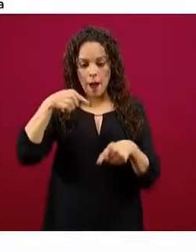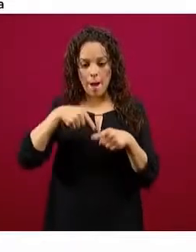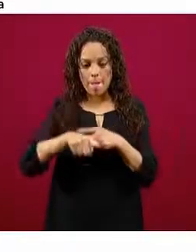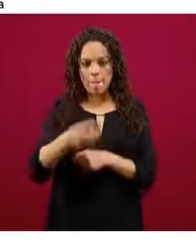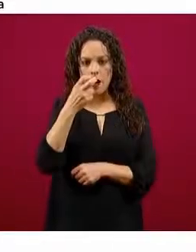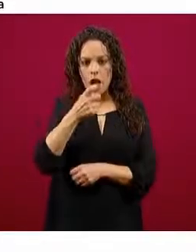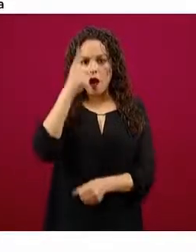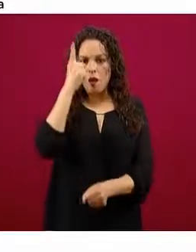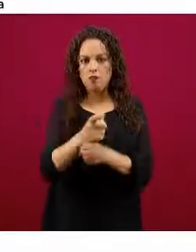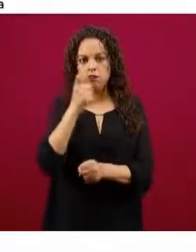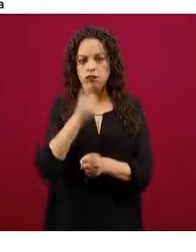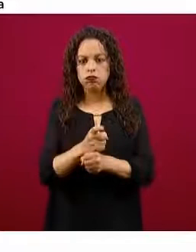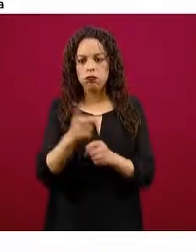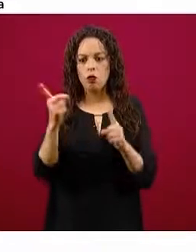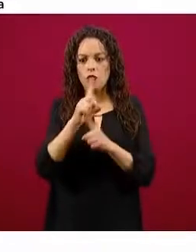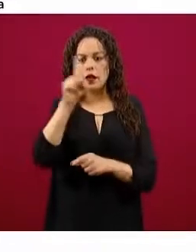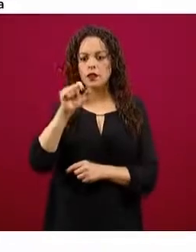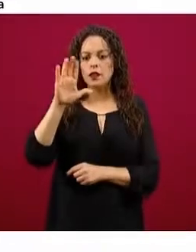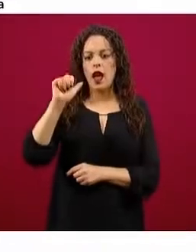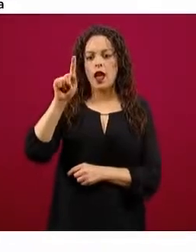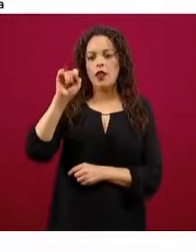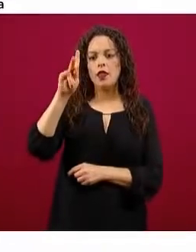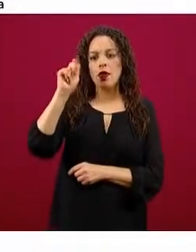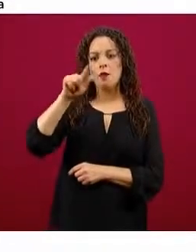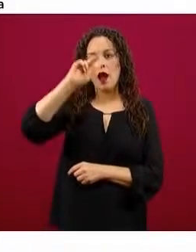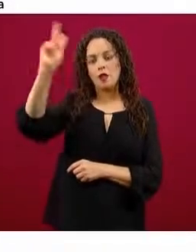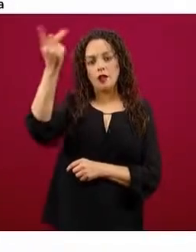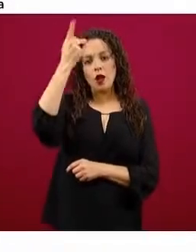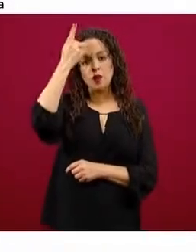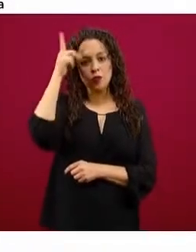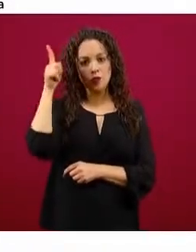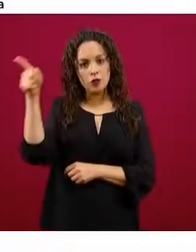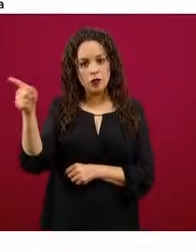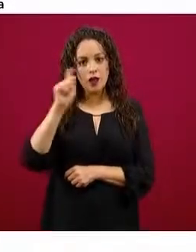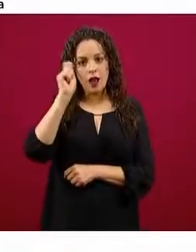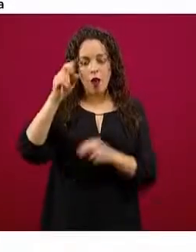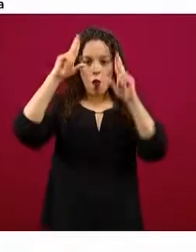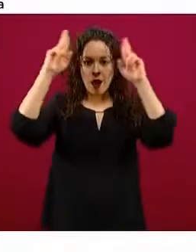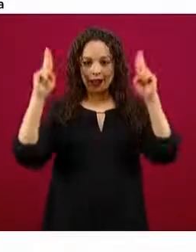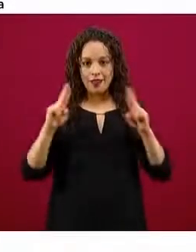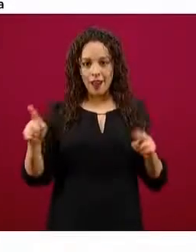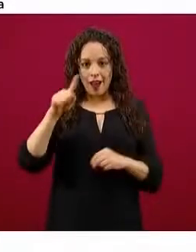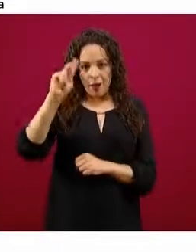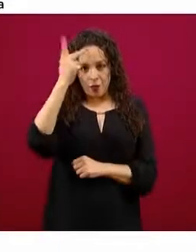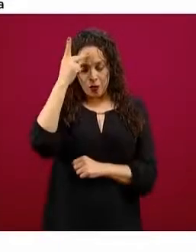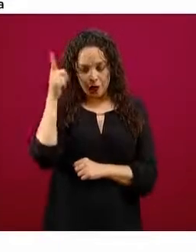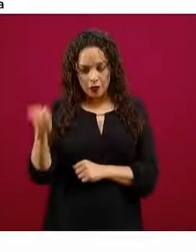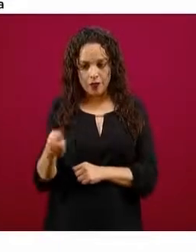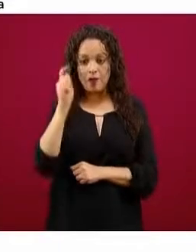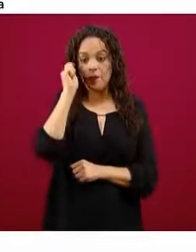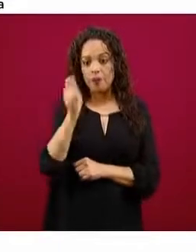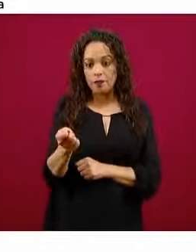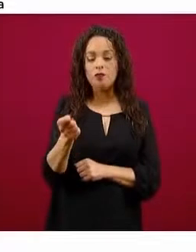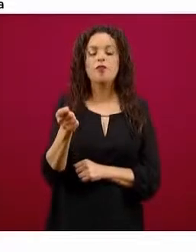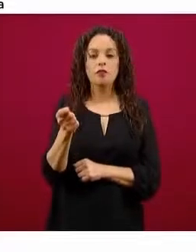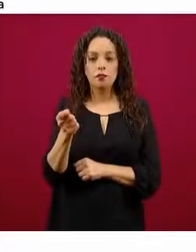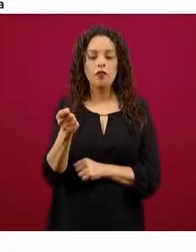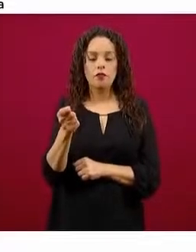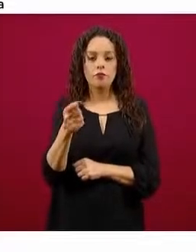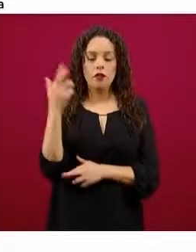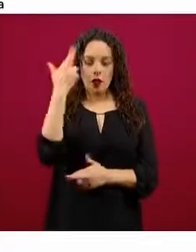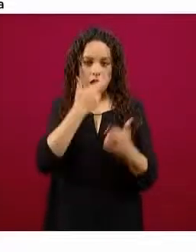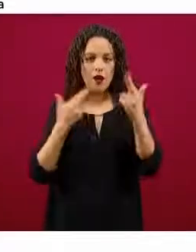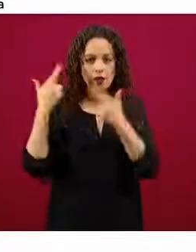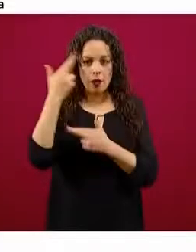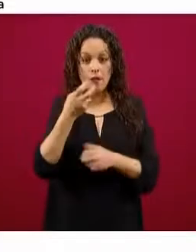Fue en el hospital de Zacatipan, en San Luis Potosí, en la Huasteca Potosina. Fue un sospechoso, el cual fue manejado de manera ambulatoria, y desde ese